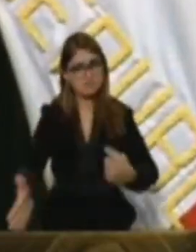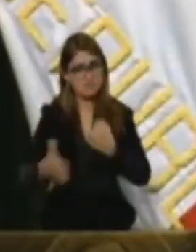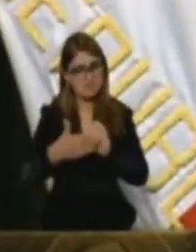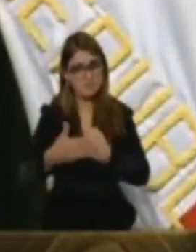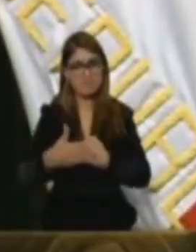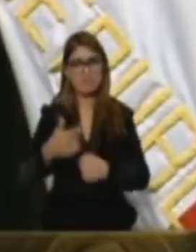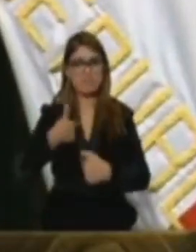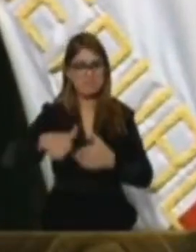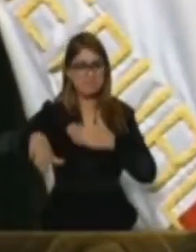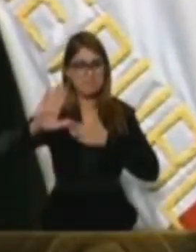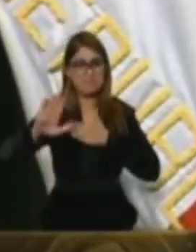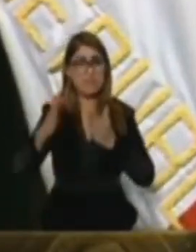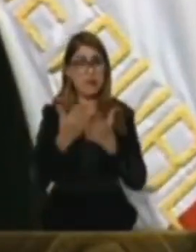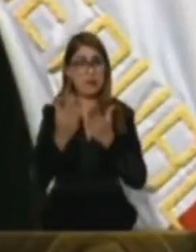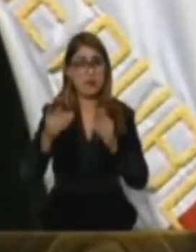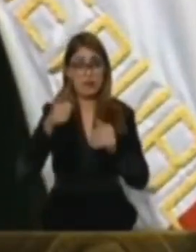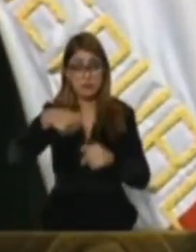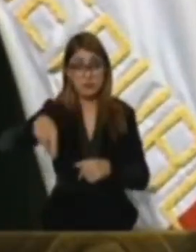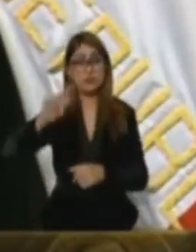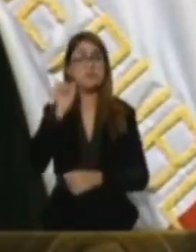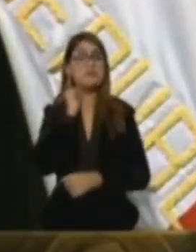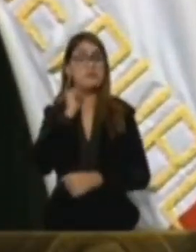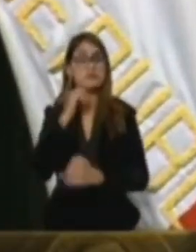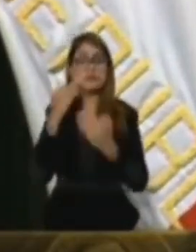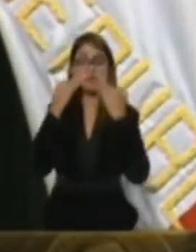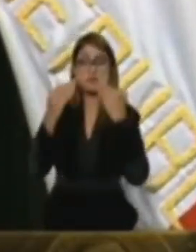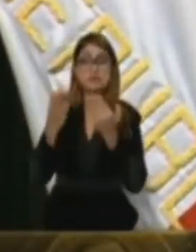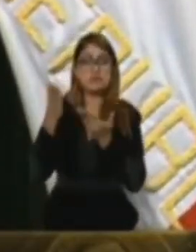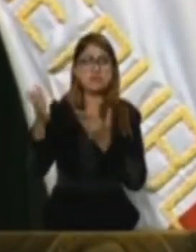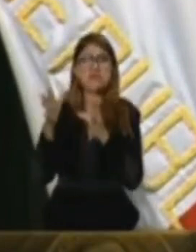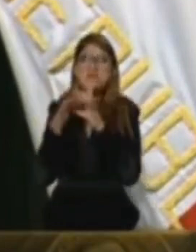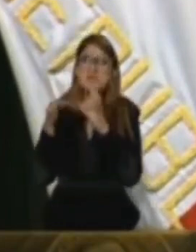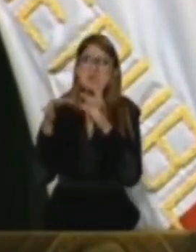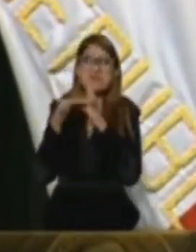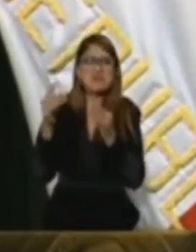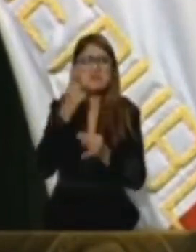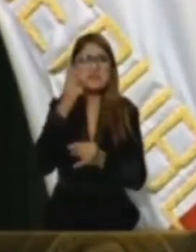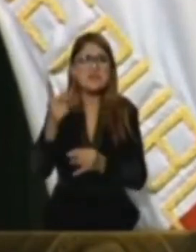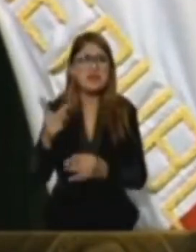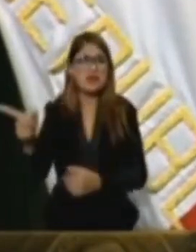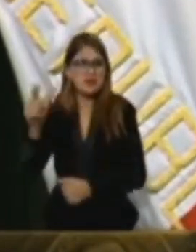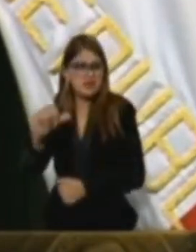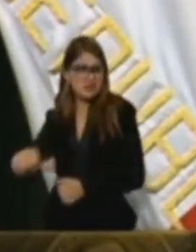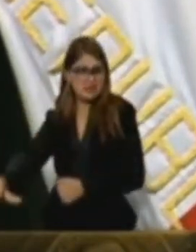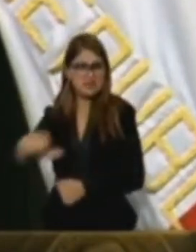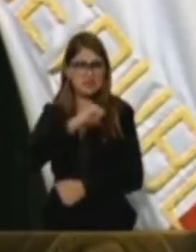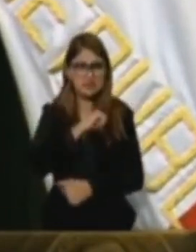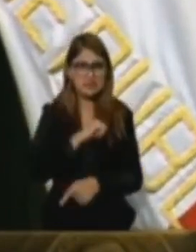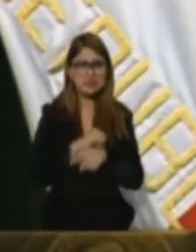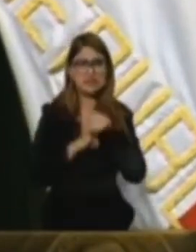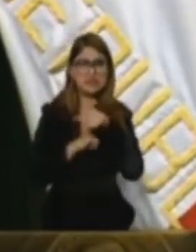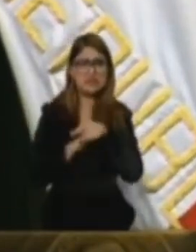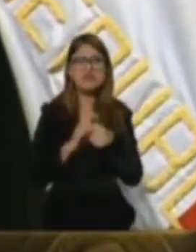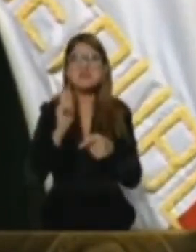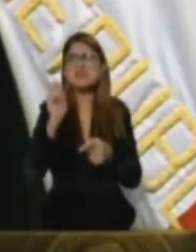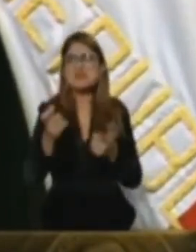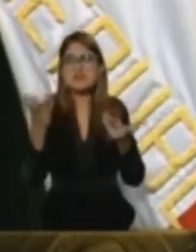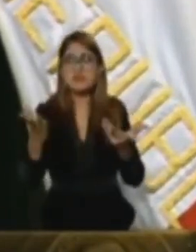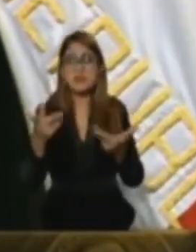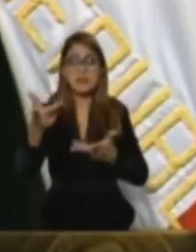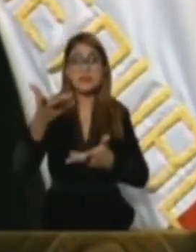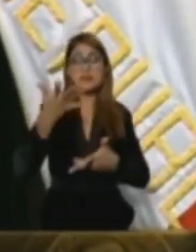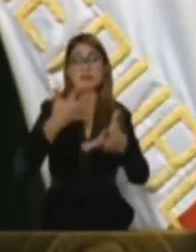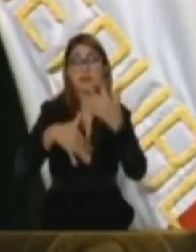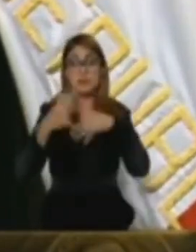¿Habéis profundizado, señores senadores, lo que significan esas palabras en el criterio egoísta y feroz de don Victoriano Huerta? Estas